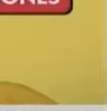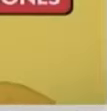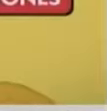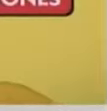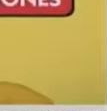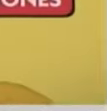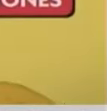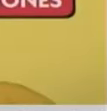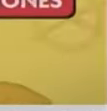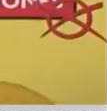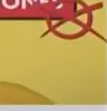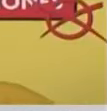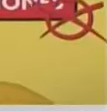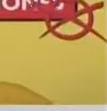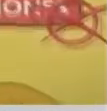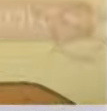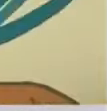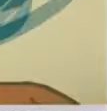Lejos el alcohol y el cigarro.